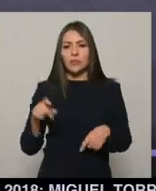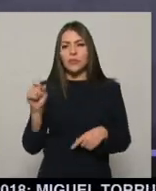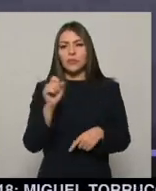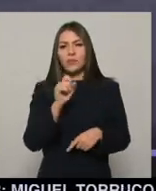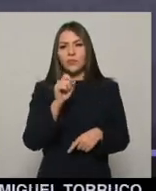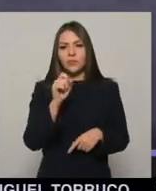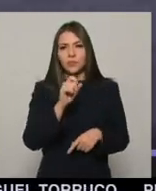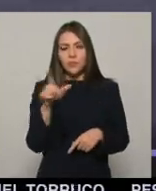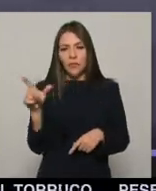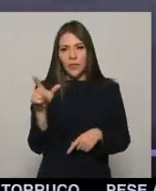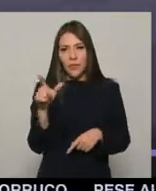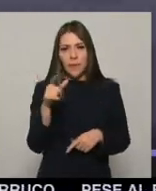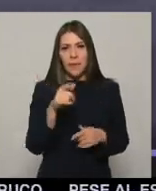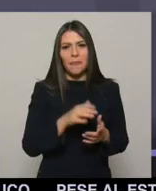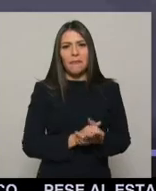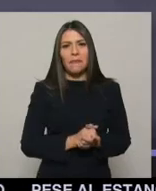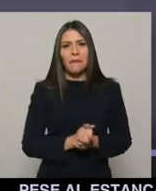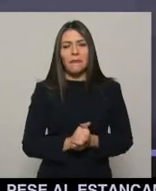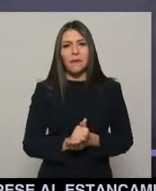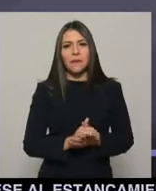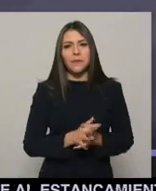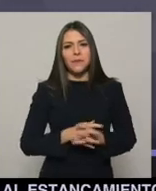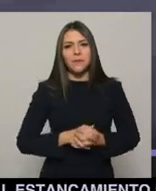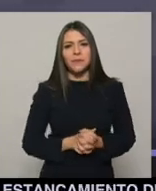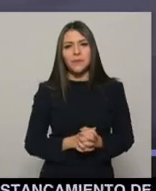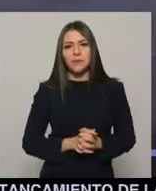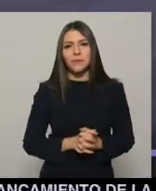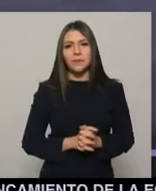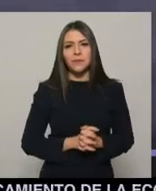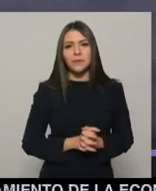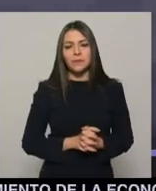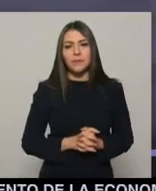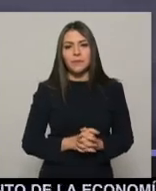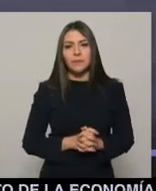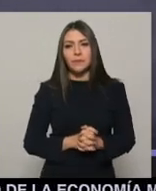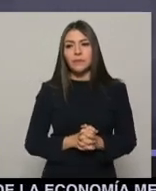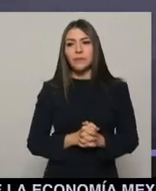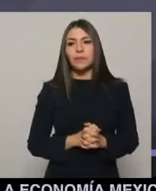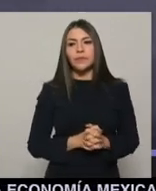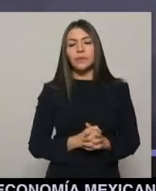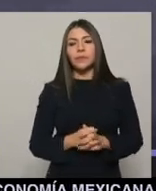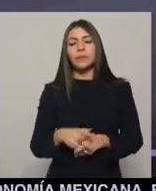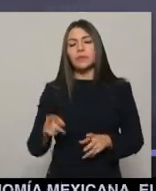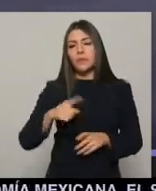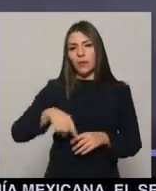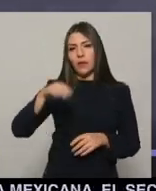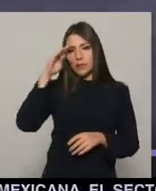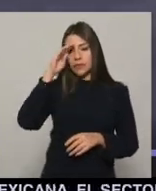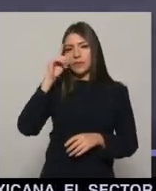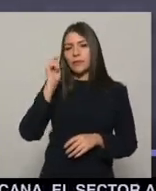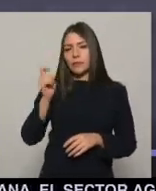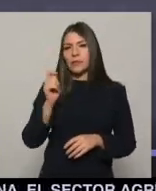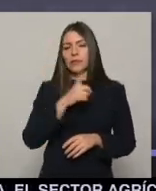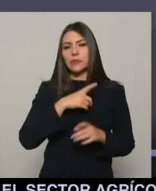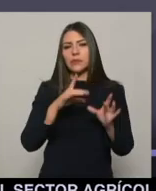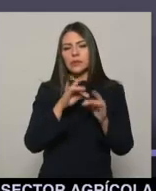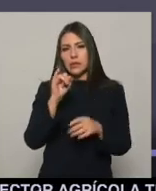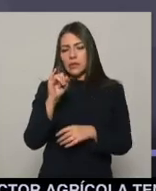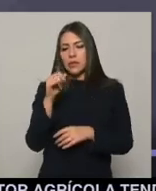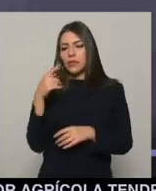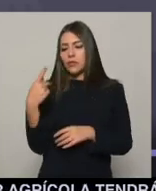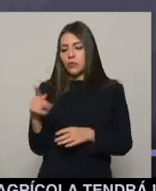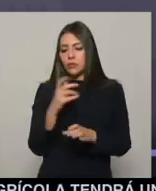profesionales del patrimonio, pues bueno, creímos que era pertinente que sí, o sea, aclarar, el patrimonio es muy